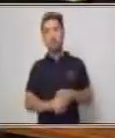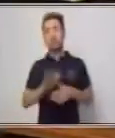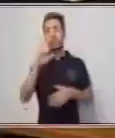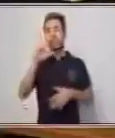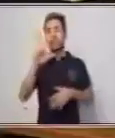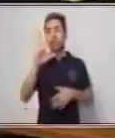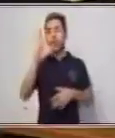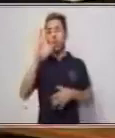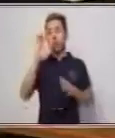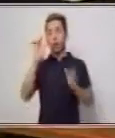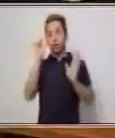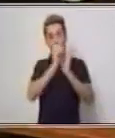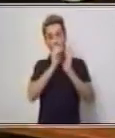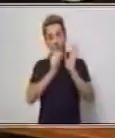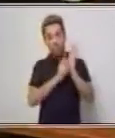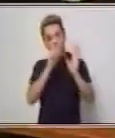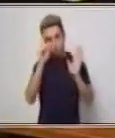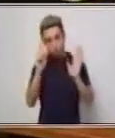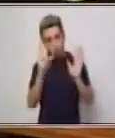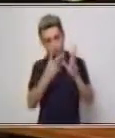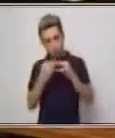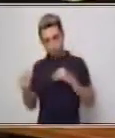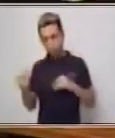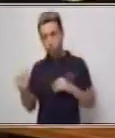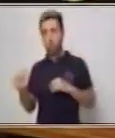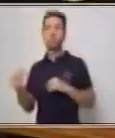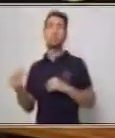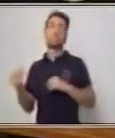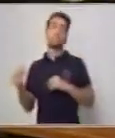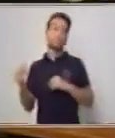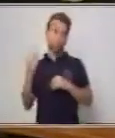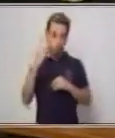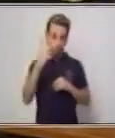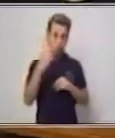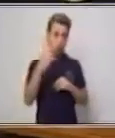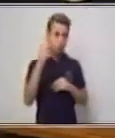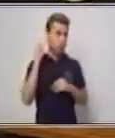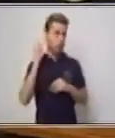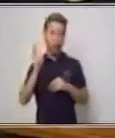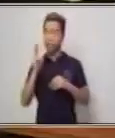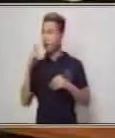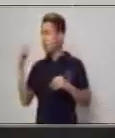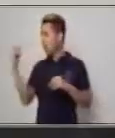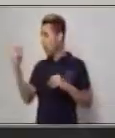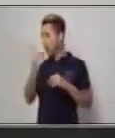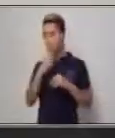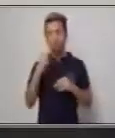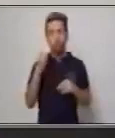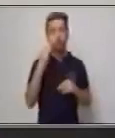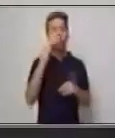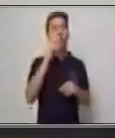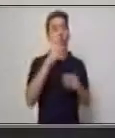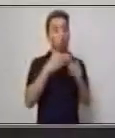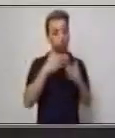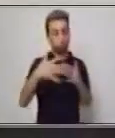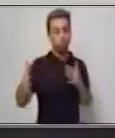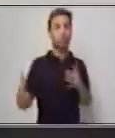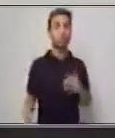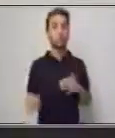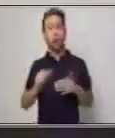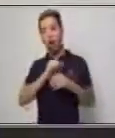me va a dar 5. El 1 siempre va a ser divisor. Tenemos muy claro. Ahora, siguiente sería